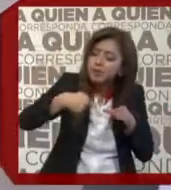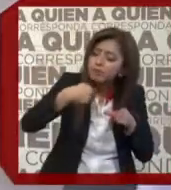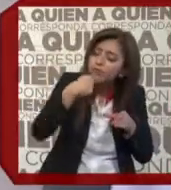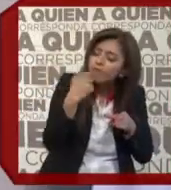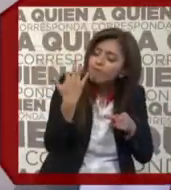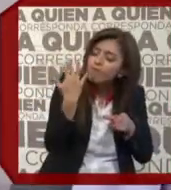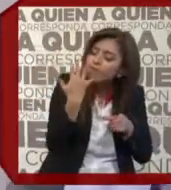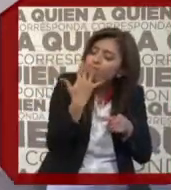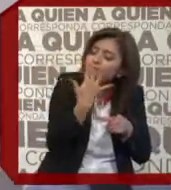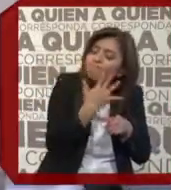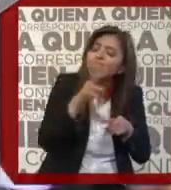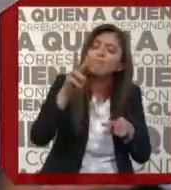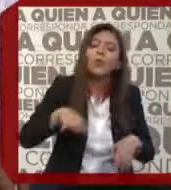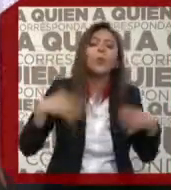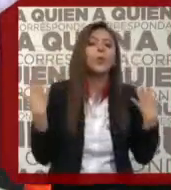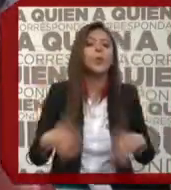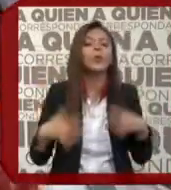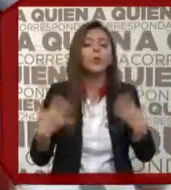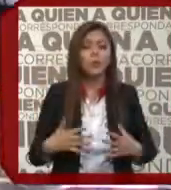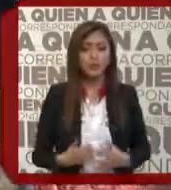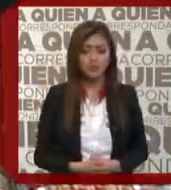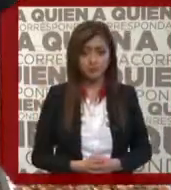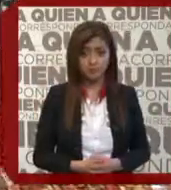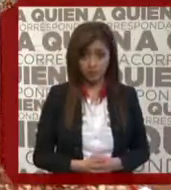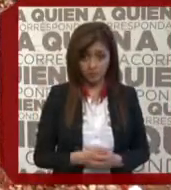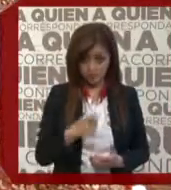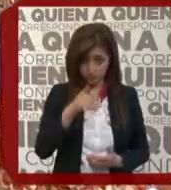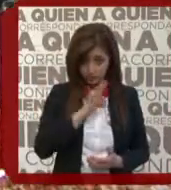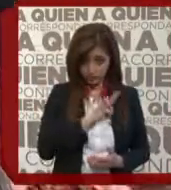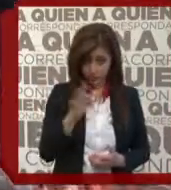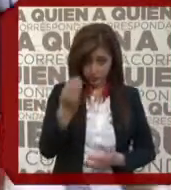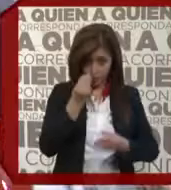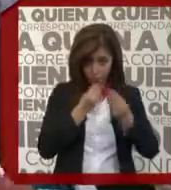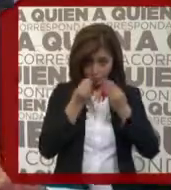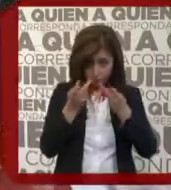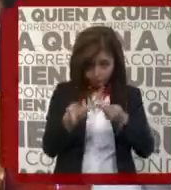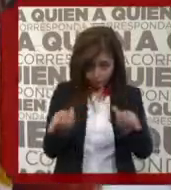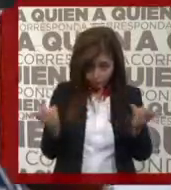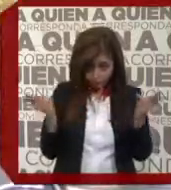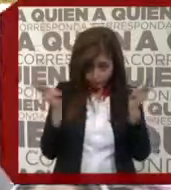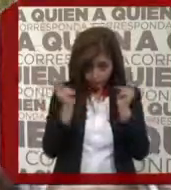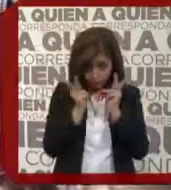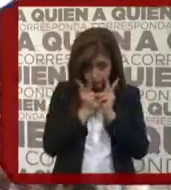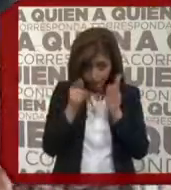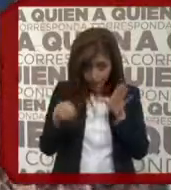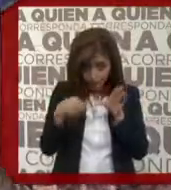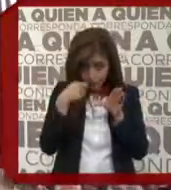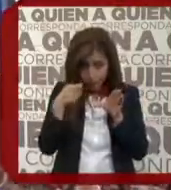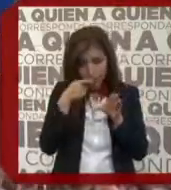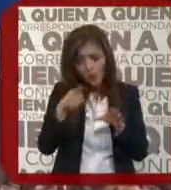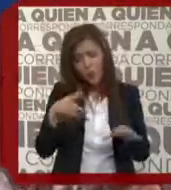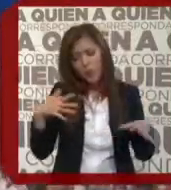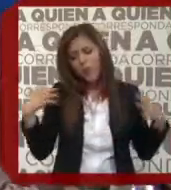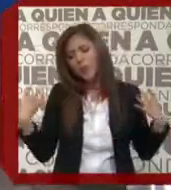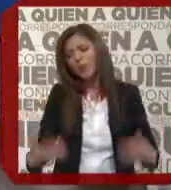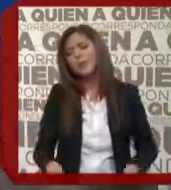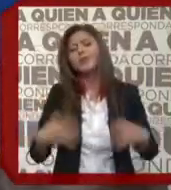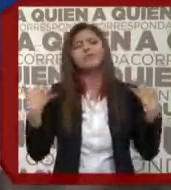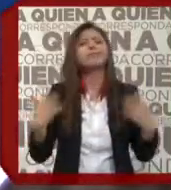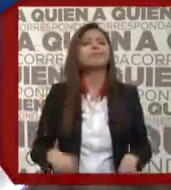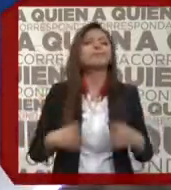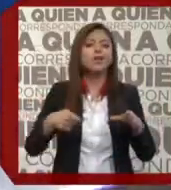Jorge, ¿y sí podrás con el pequeño plato de la cazuelita de mariscos? Vea nada más. Conmigo. No, digo,